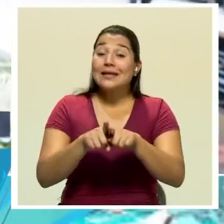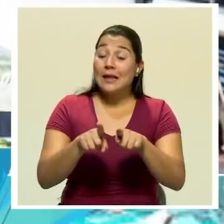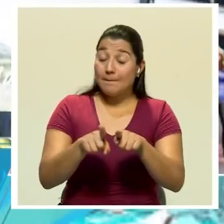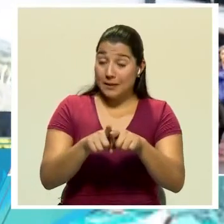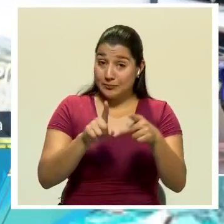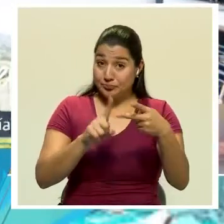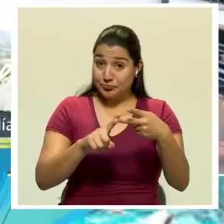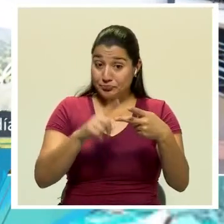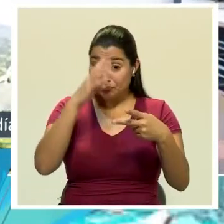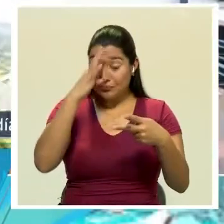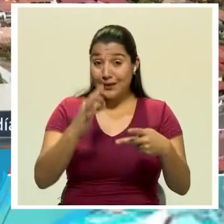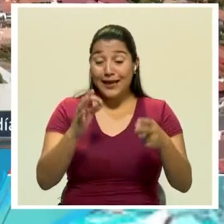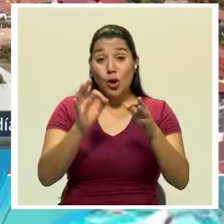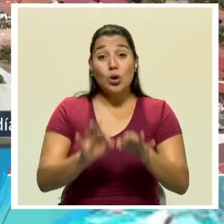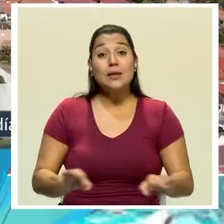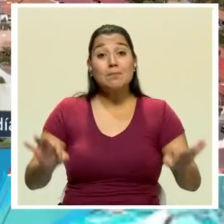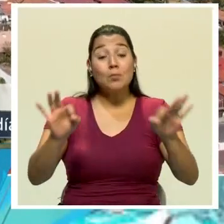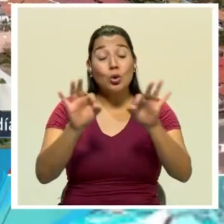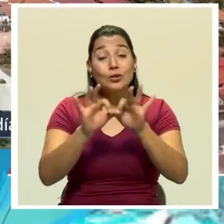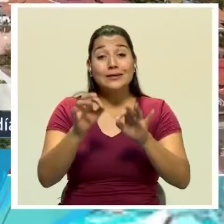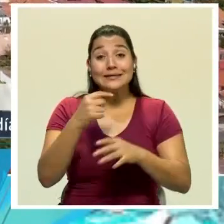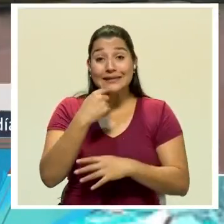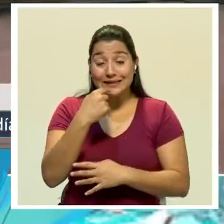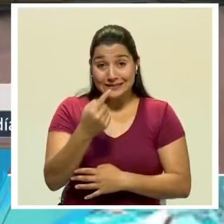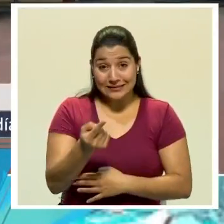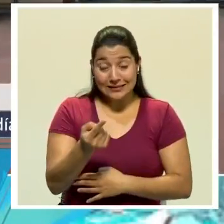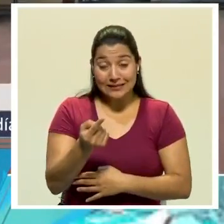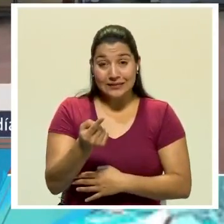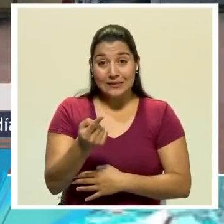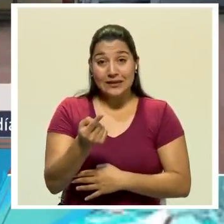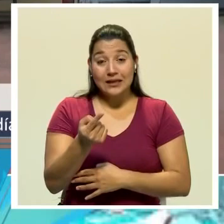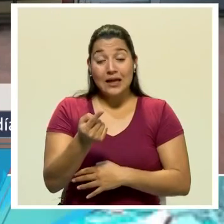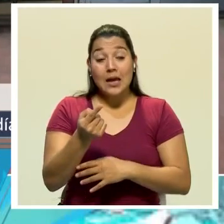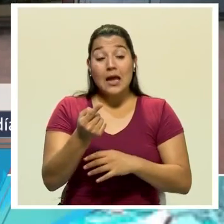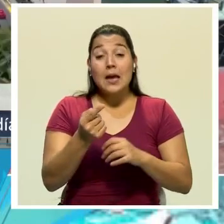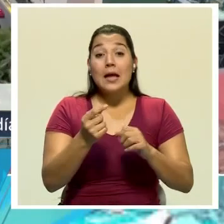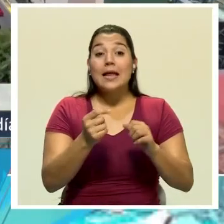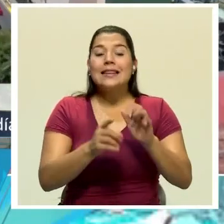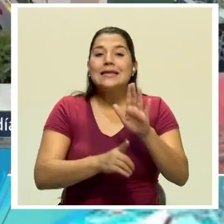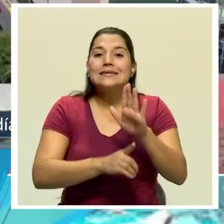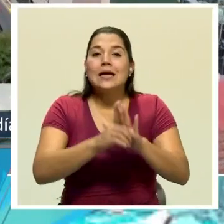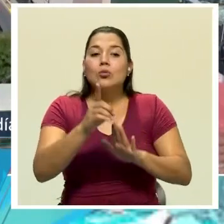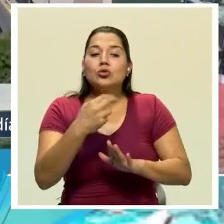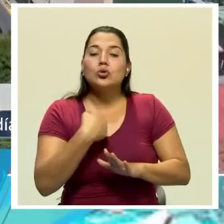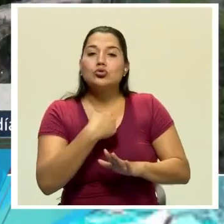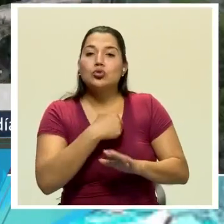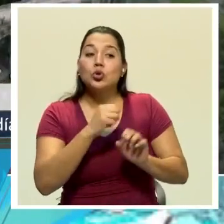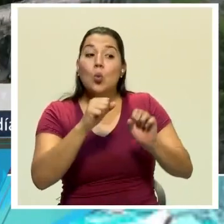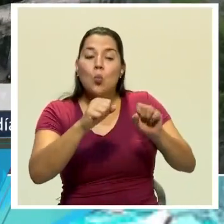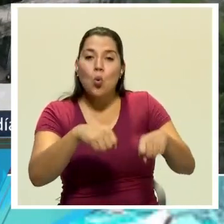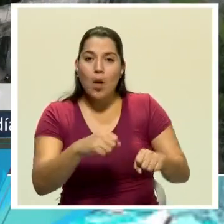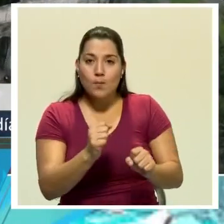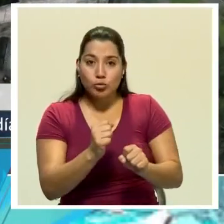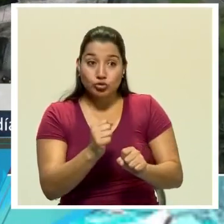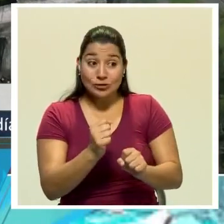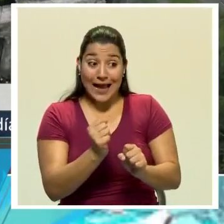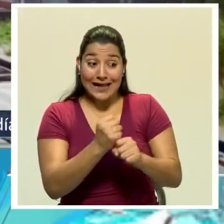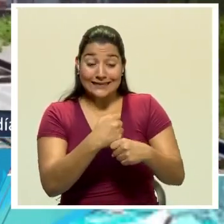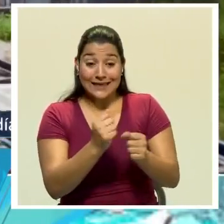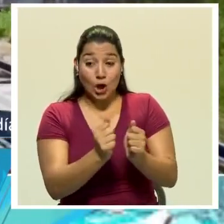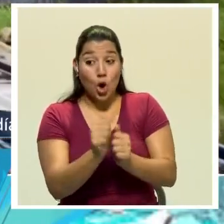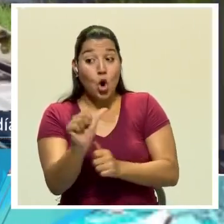es importante mencionar que el desarrollo que podamos hacer con otros medios de transportes es